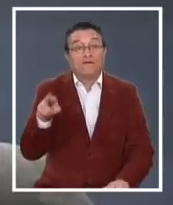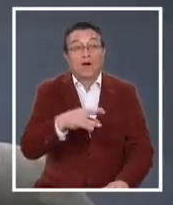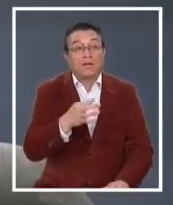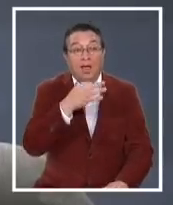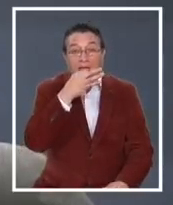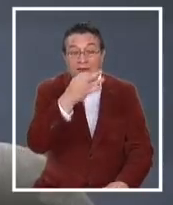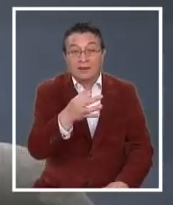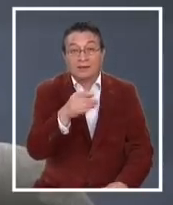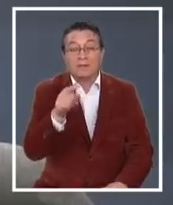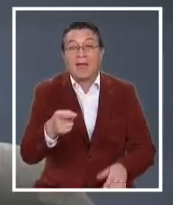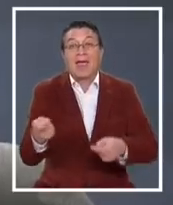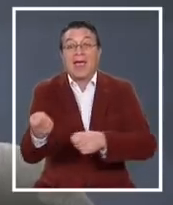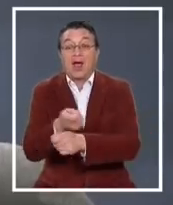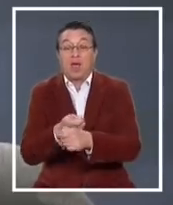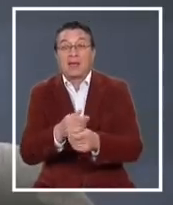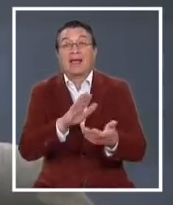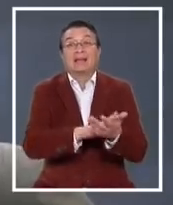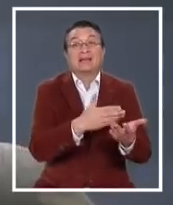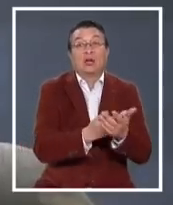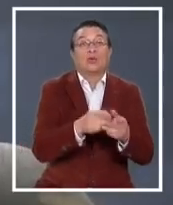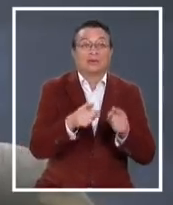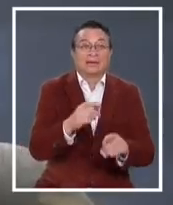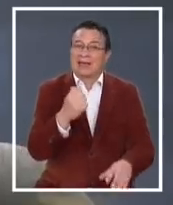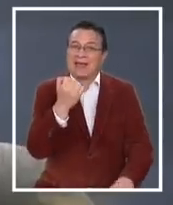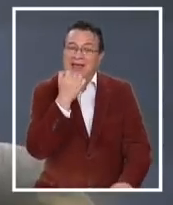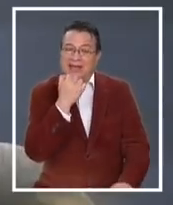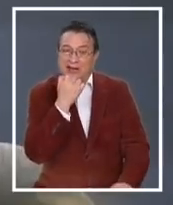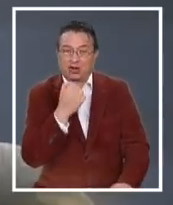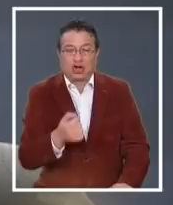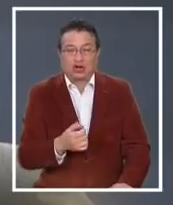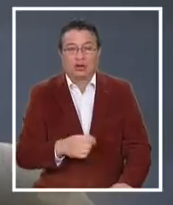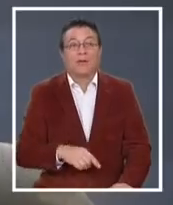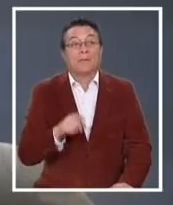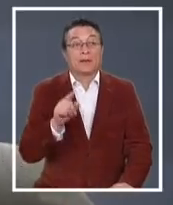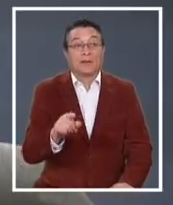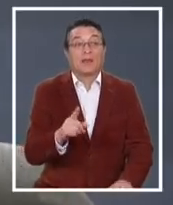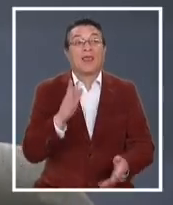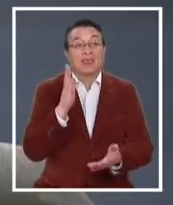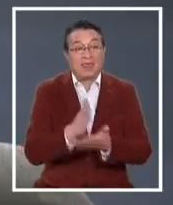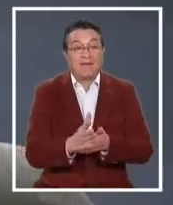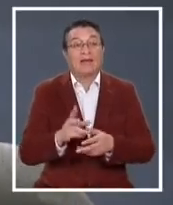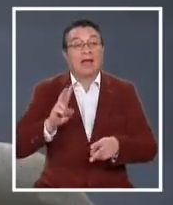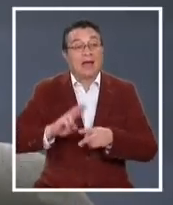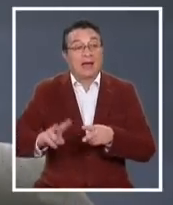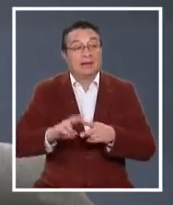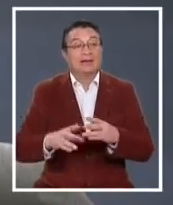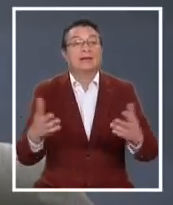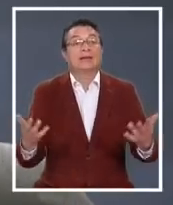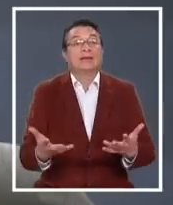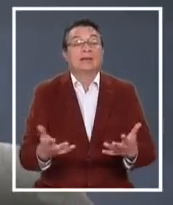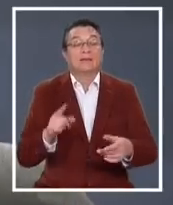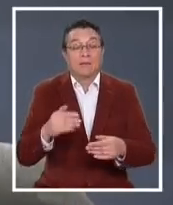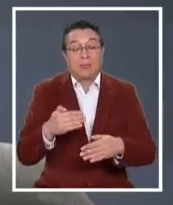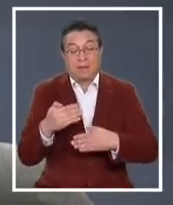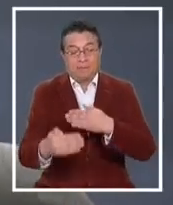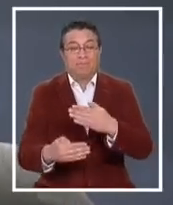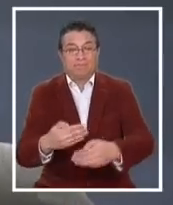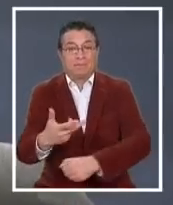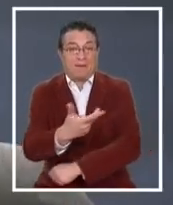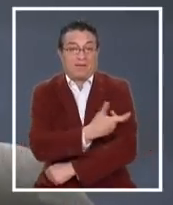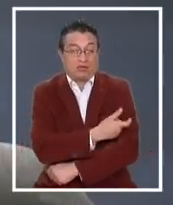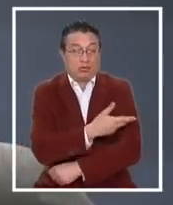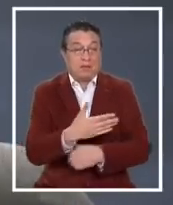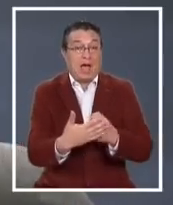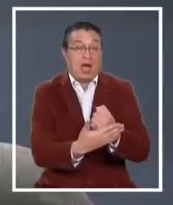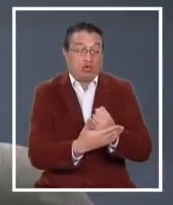discurso binario de economía o salud a mí me parece que es un error. Yo creo que lo que nosotros debiéramos empezar a hacer... Obviamente el proceso de vacunación va a